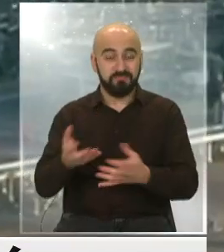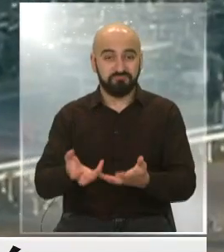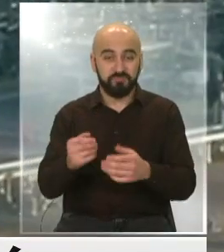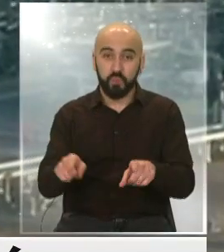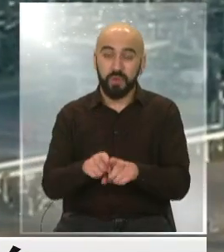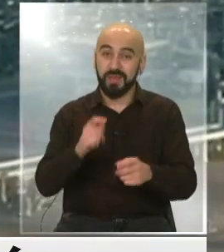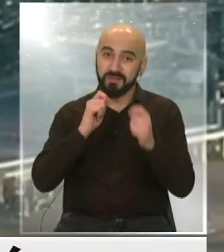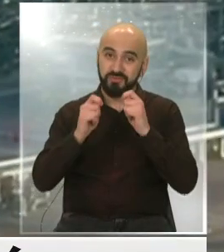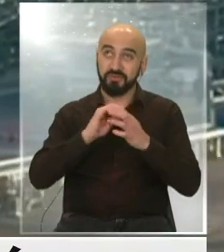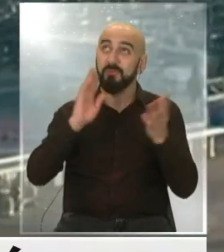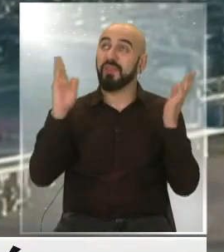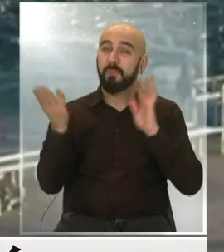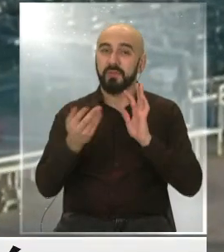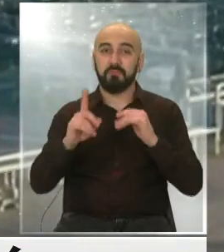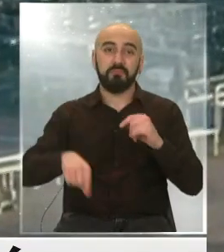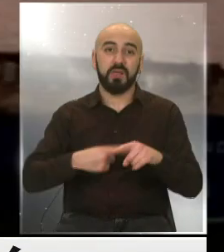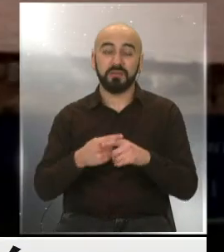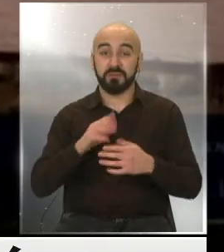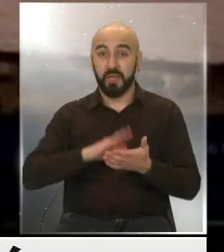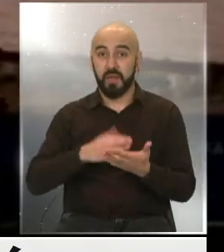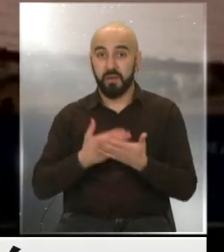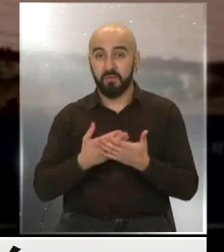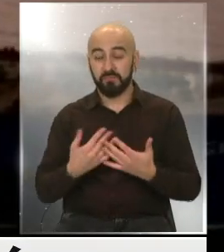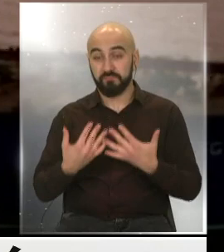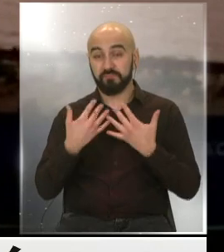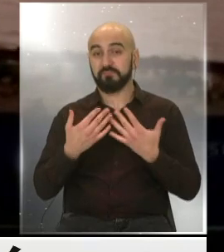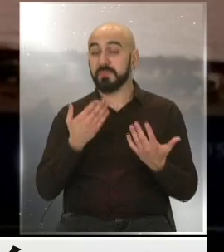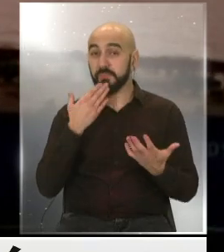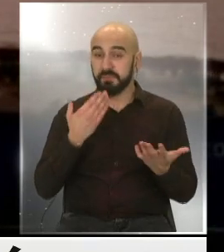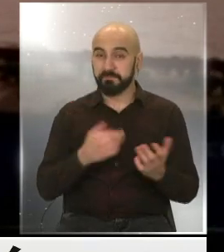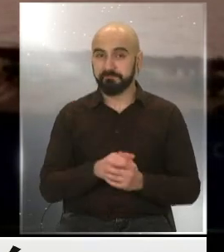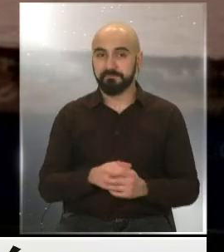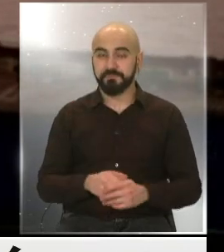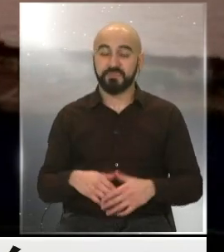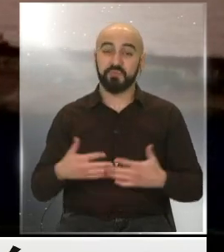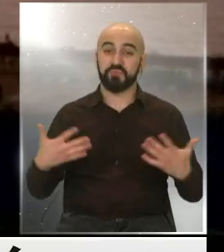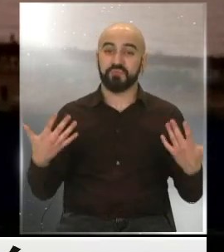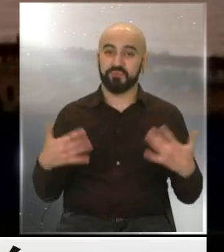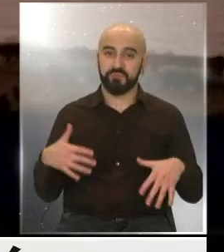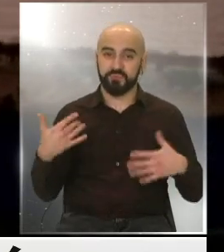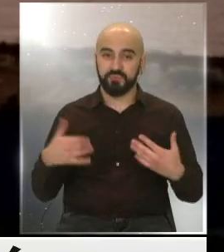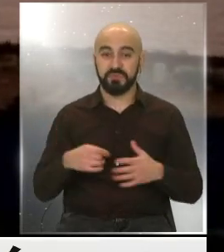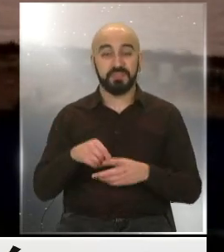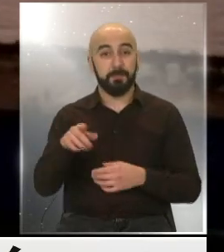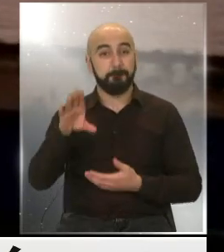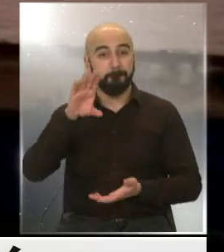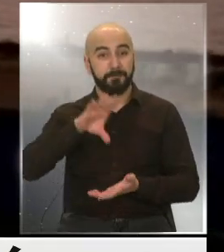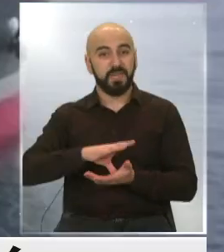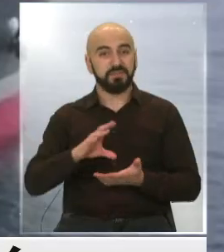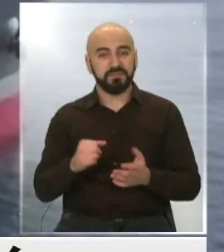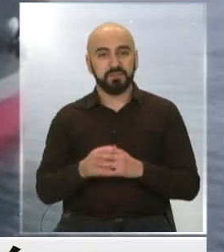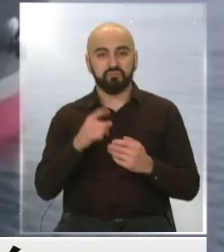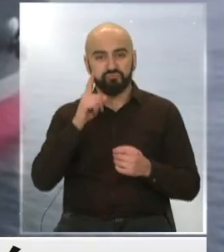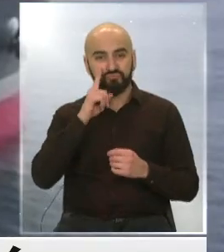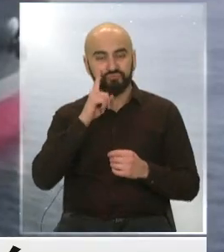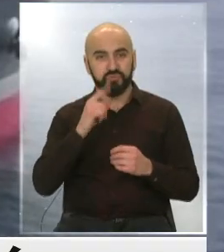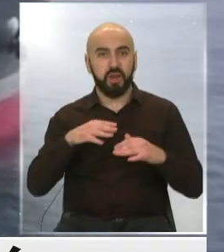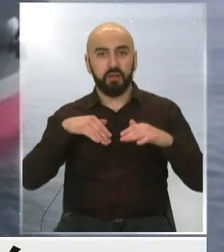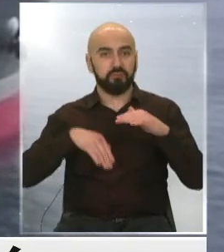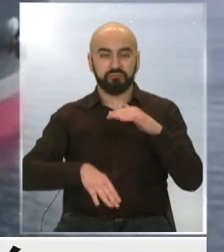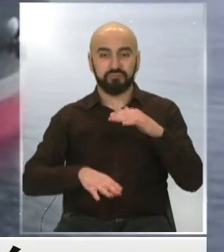para la salud que algo así implica, ¿no? Tremendo, un país que flota sobre petróleo y que no es capaz de abastecer a sus